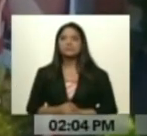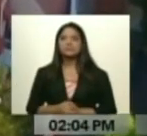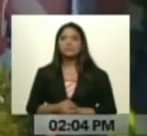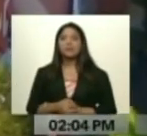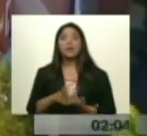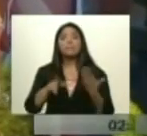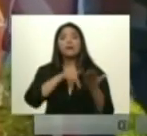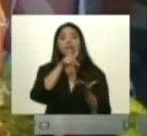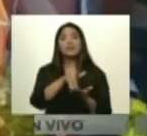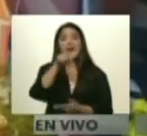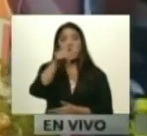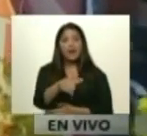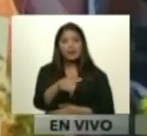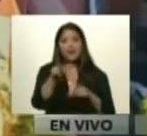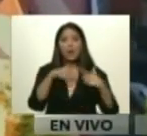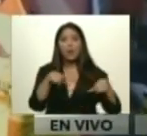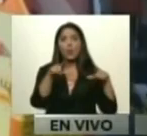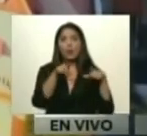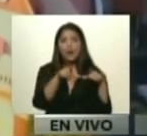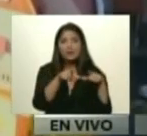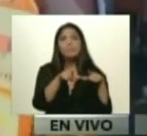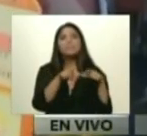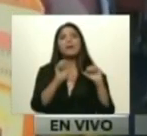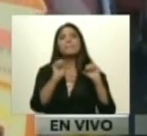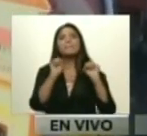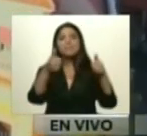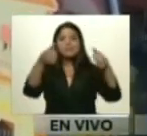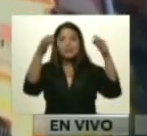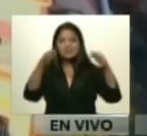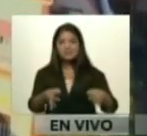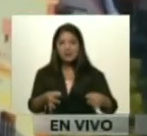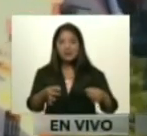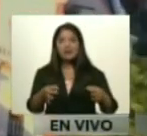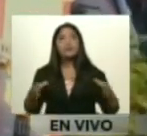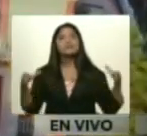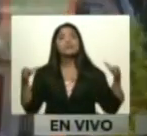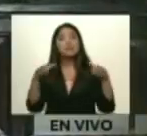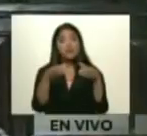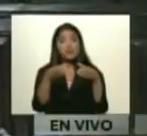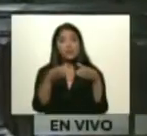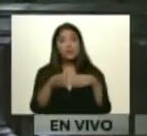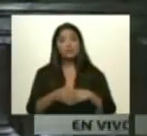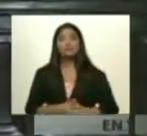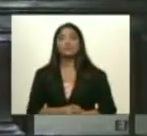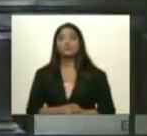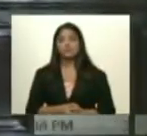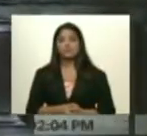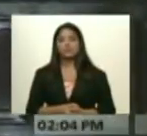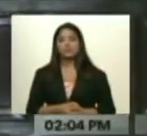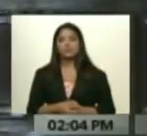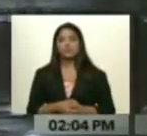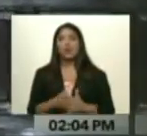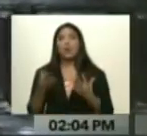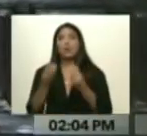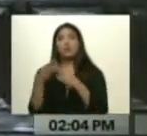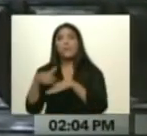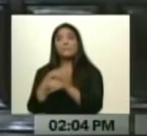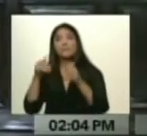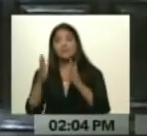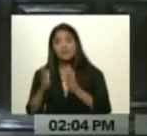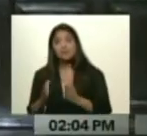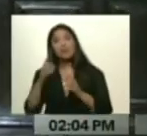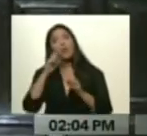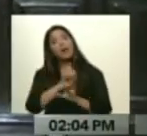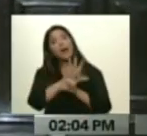acá al Salón Ayacucho para instalar lo que va a ser este encuentro con su gabinete y, por